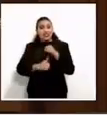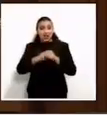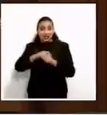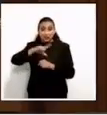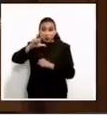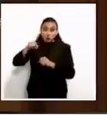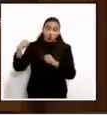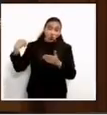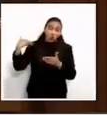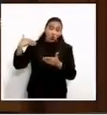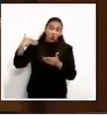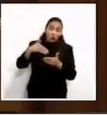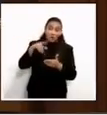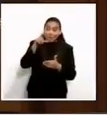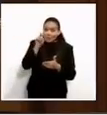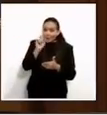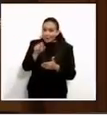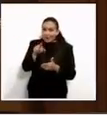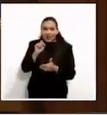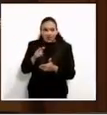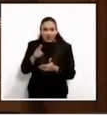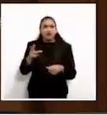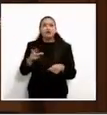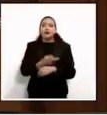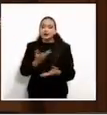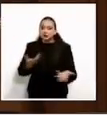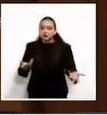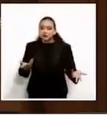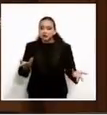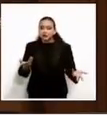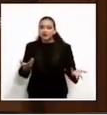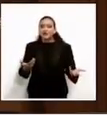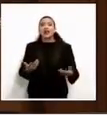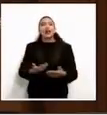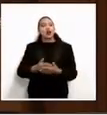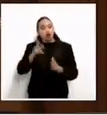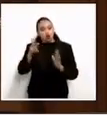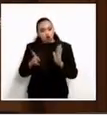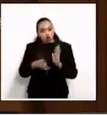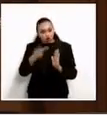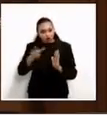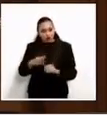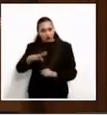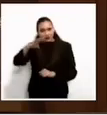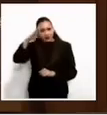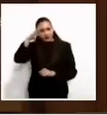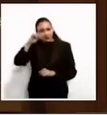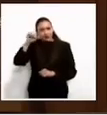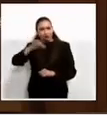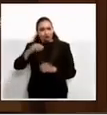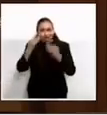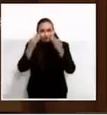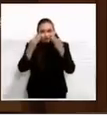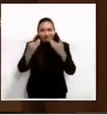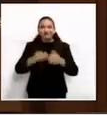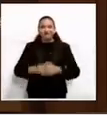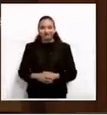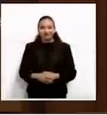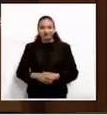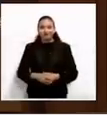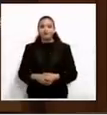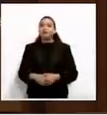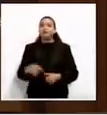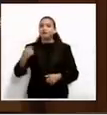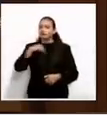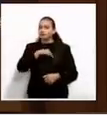presidente, 260,000 pesos mensuales, más un aguinaldo Nadie gana eso, ¿no? En este país. Y